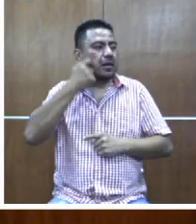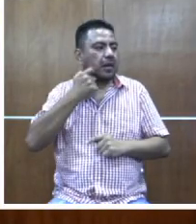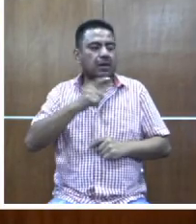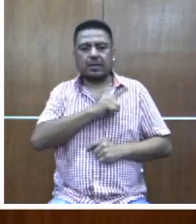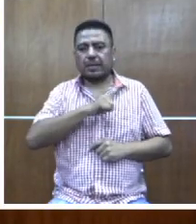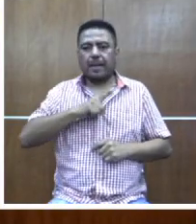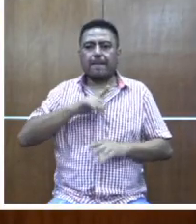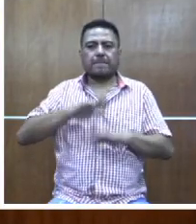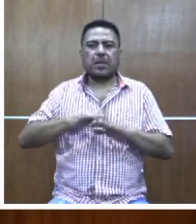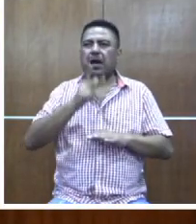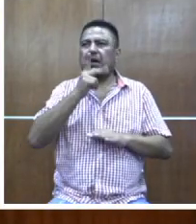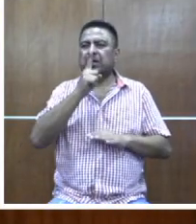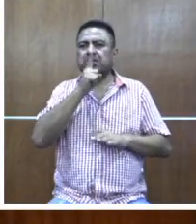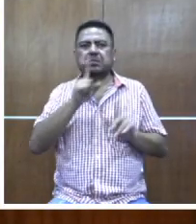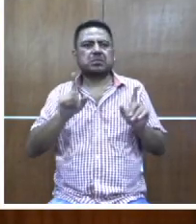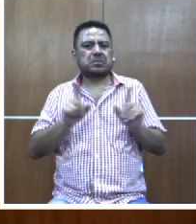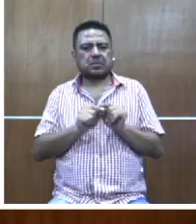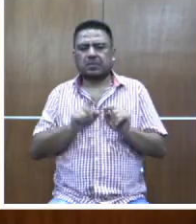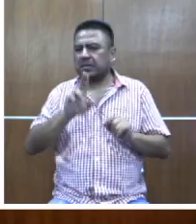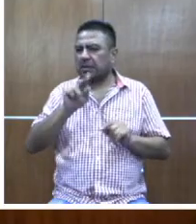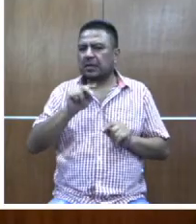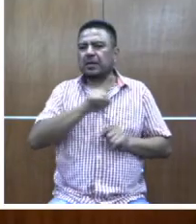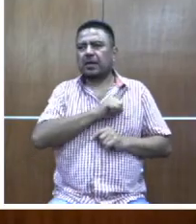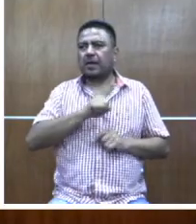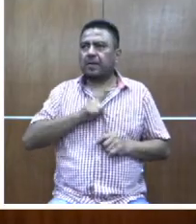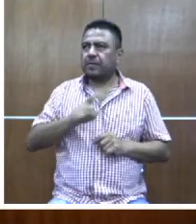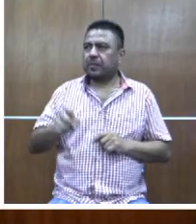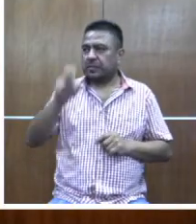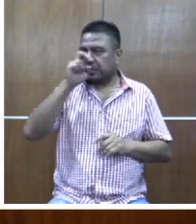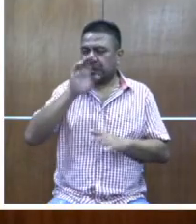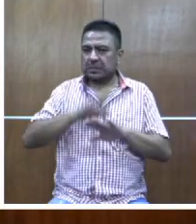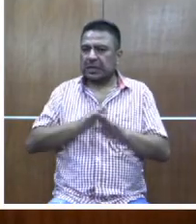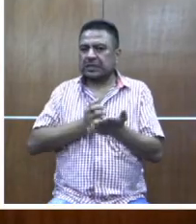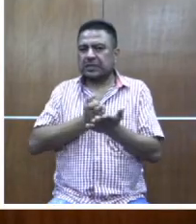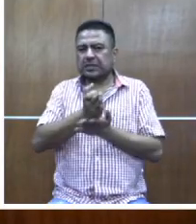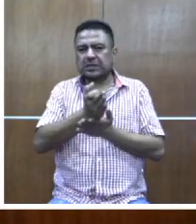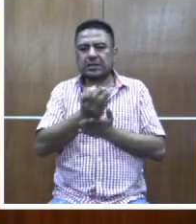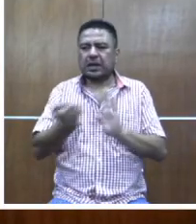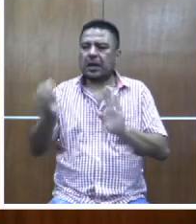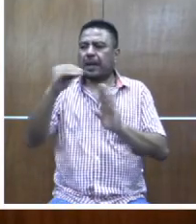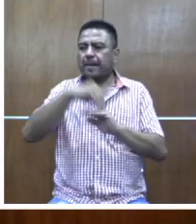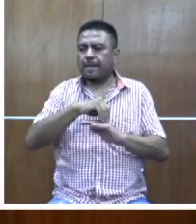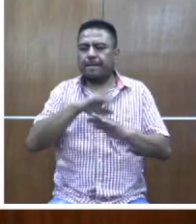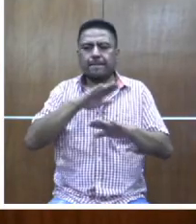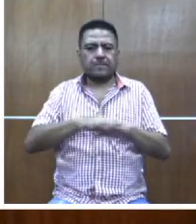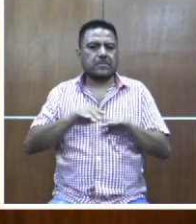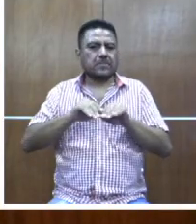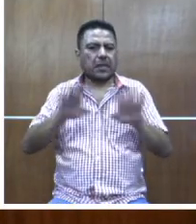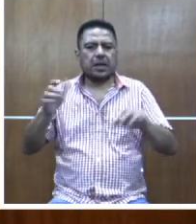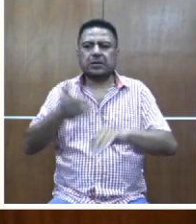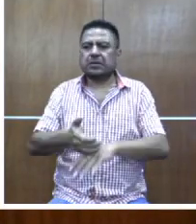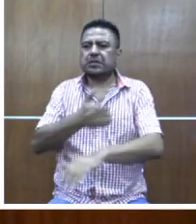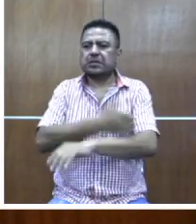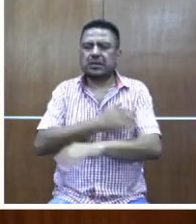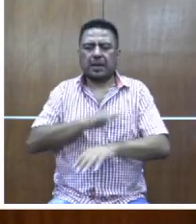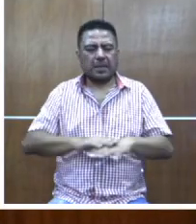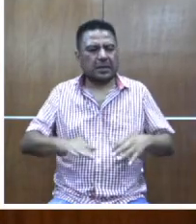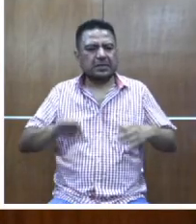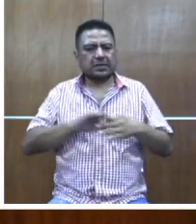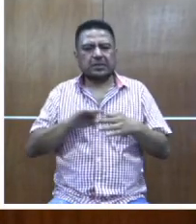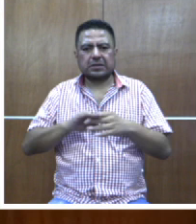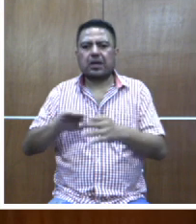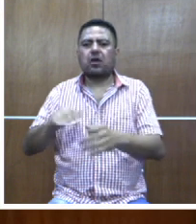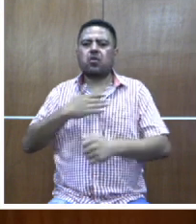más que palabras, exige acciones firmes, protocolos claros, acompañamiento constante